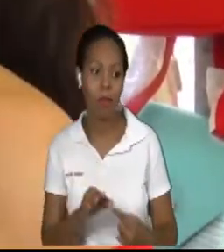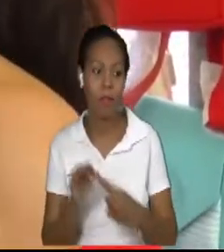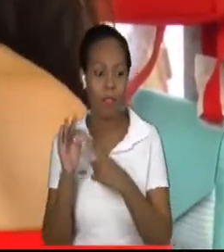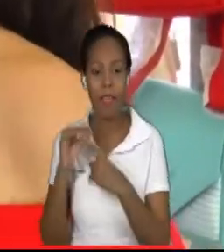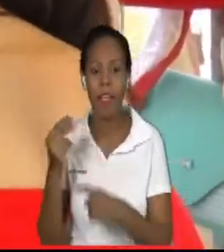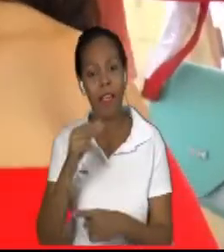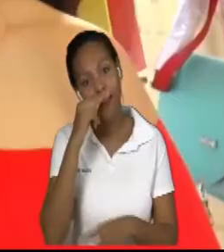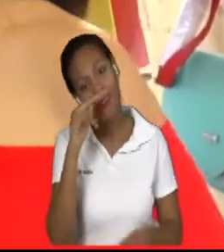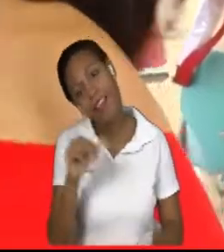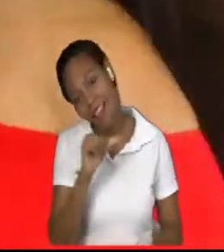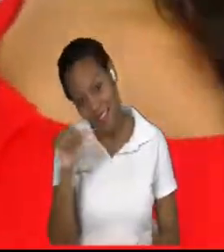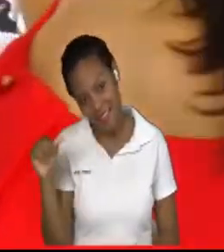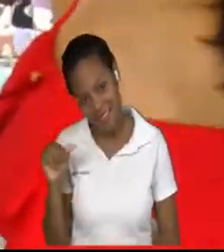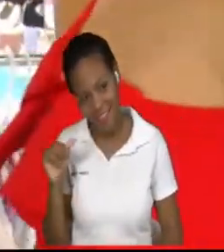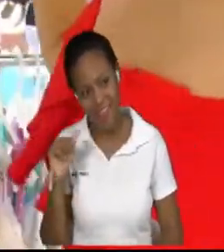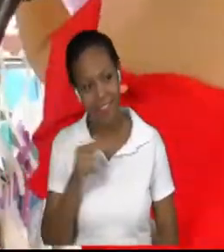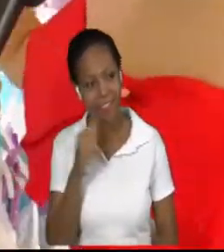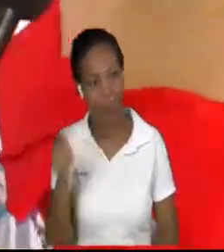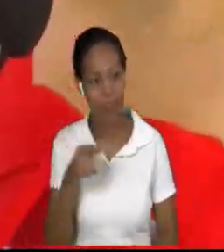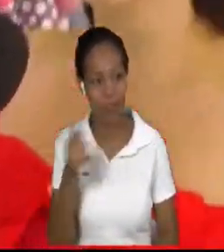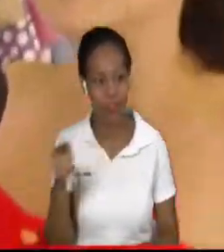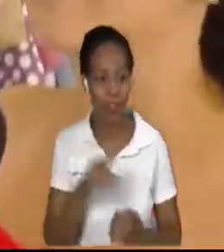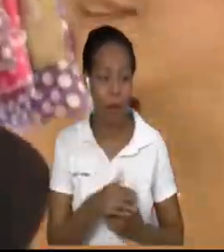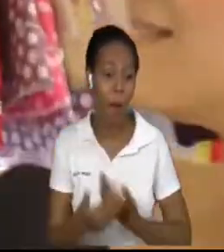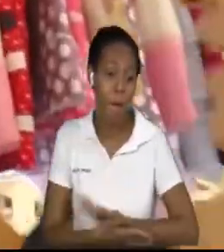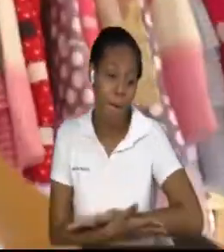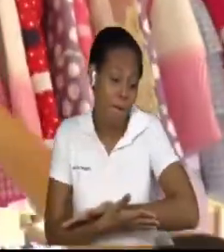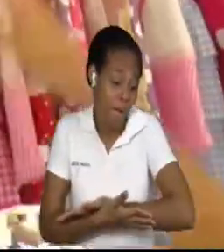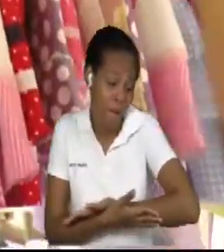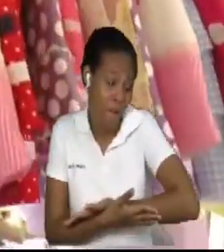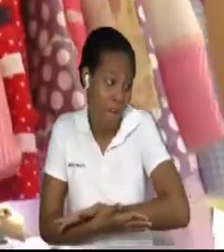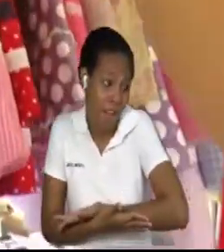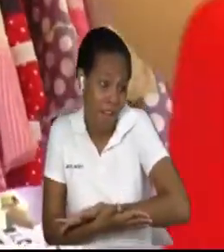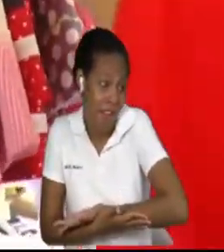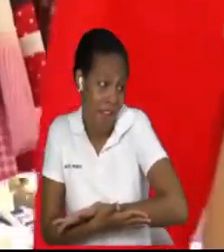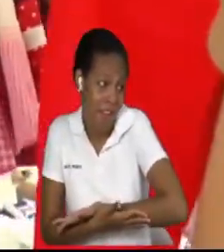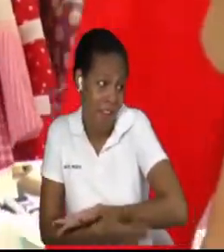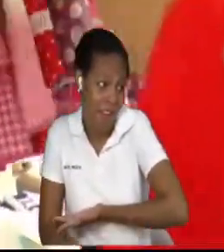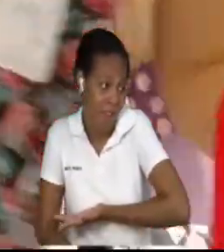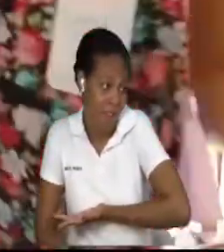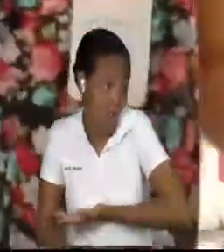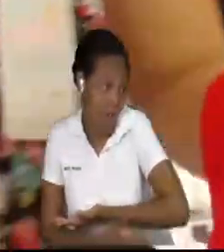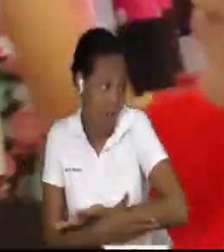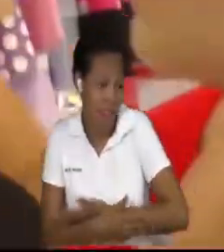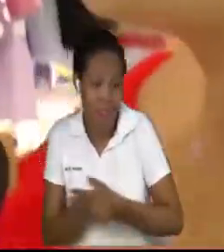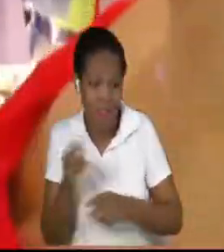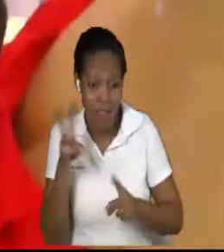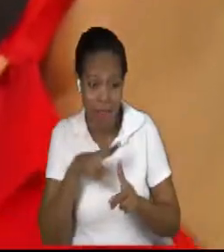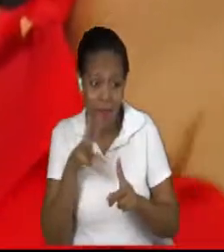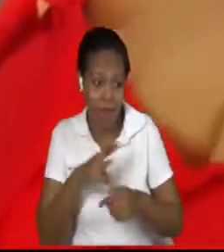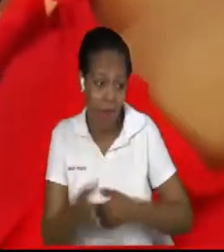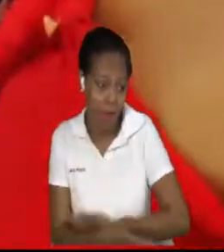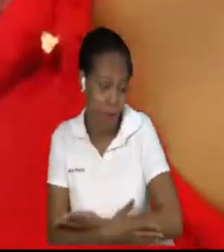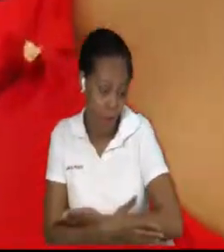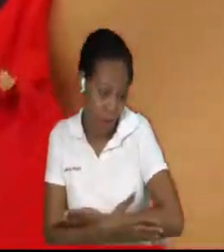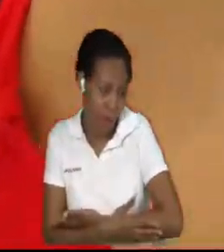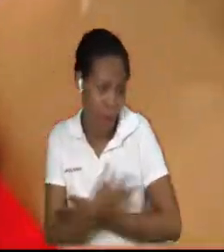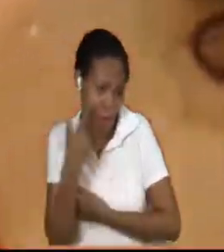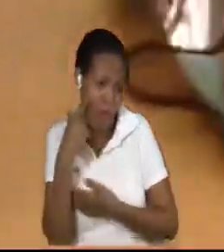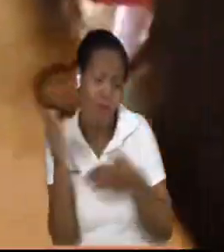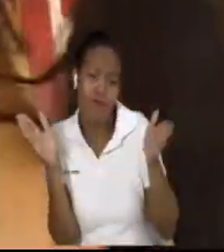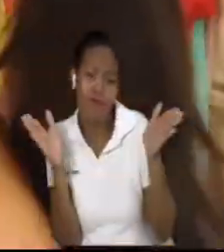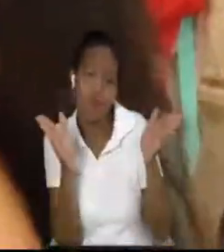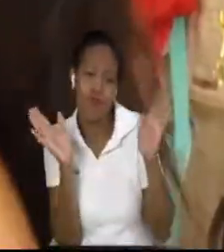niñas. Tenemos tallas desde bebecitas, desde la talla cero, donde podemos encontrar este tipo de prendas.